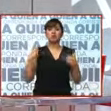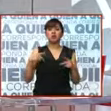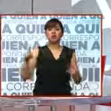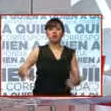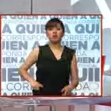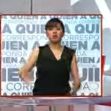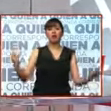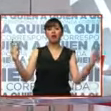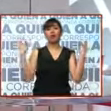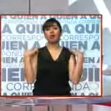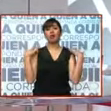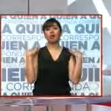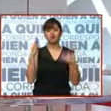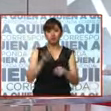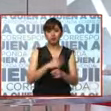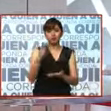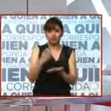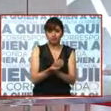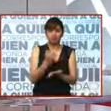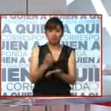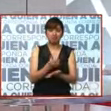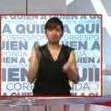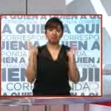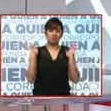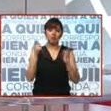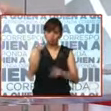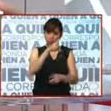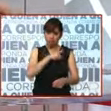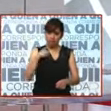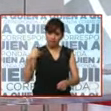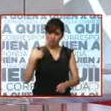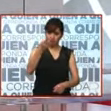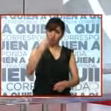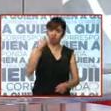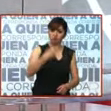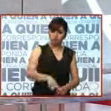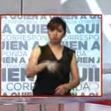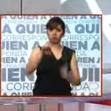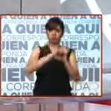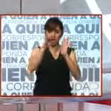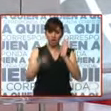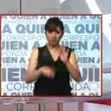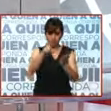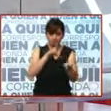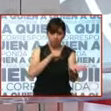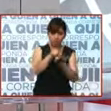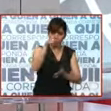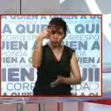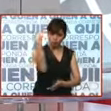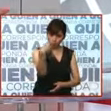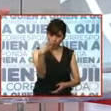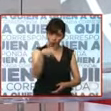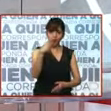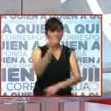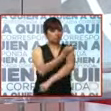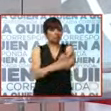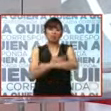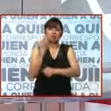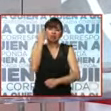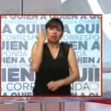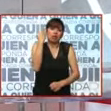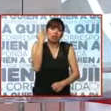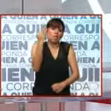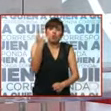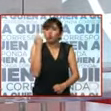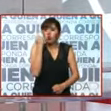ese aquí nunca ganan. Hay que exigir tus derechos. Y si tiene derecho, lo que tarde, ¿eh? Lo que tarde. Sí se puede ganar.